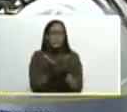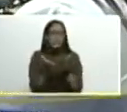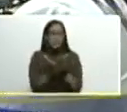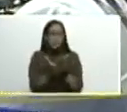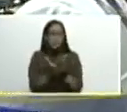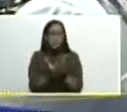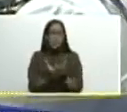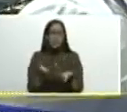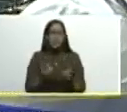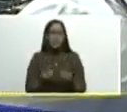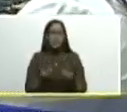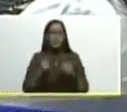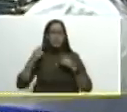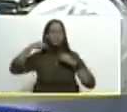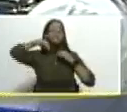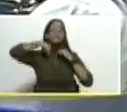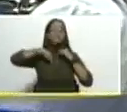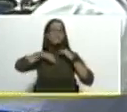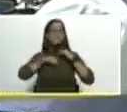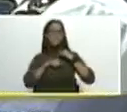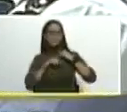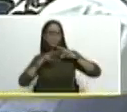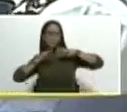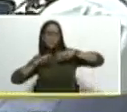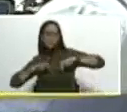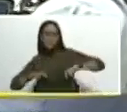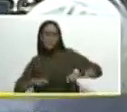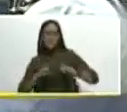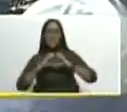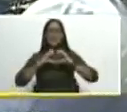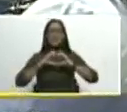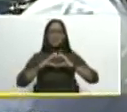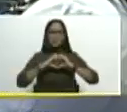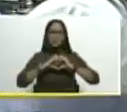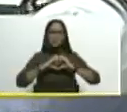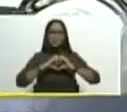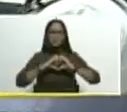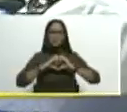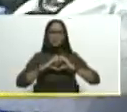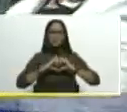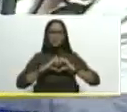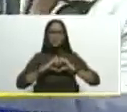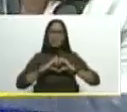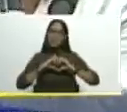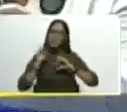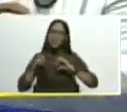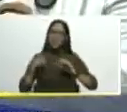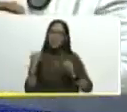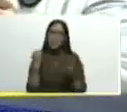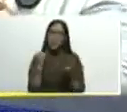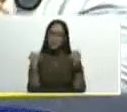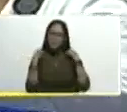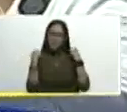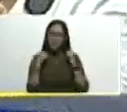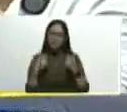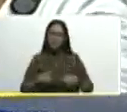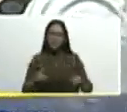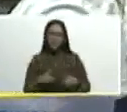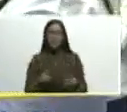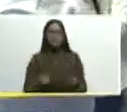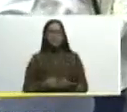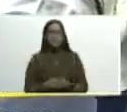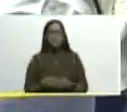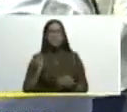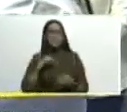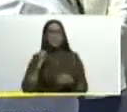es el cateterismo cardíaco. Correcto. Que es lo que hacemos nosotros luego de... Eso también se hace allá en aquella prueba de esfuerzo, hace ¿verdad? Lo mismo. Que es más clásica. La prueba